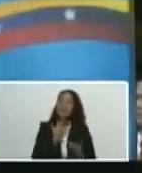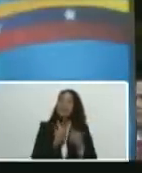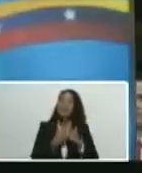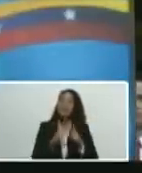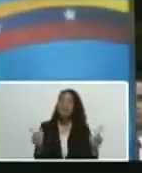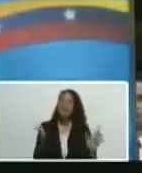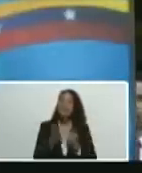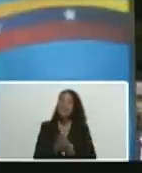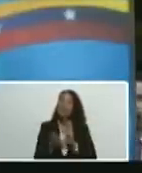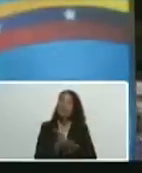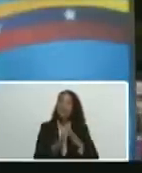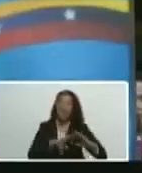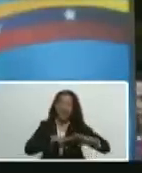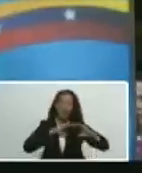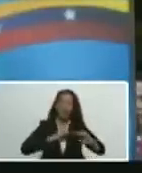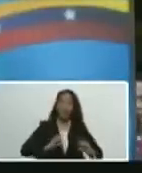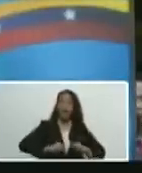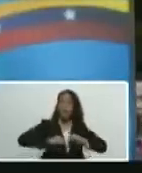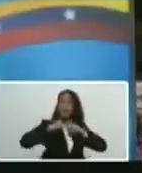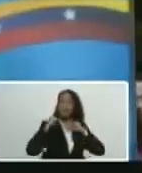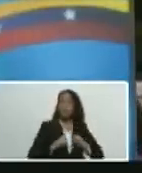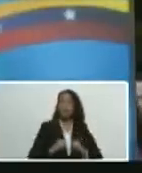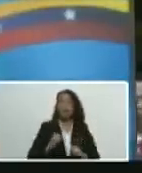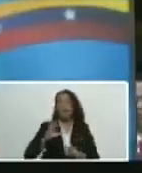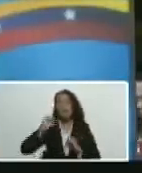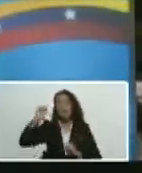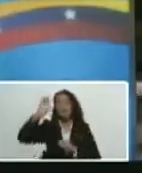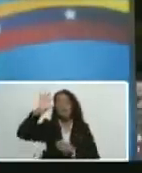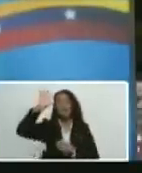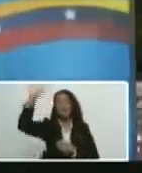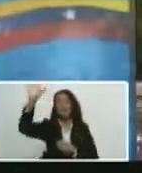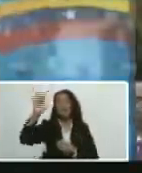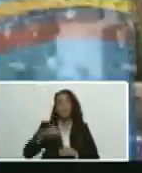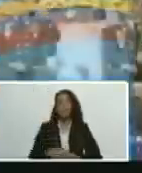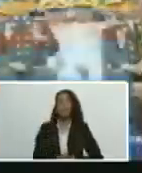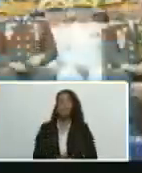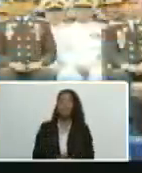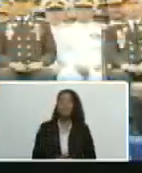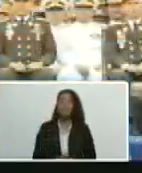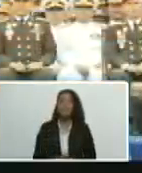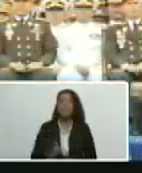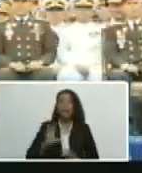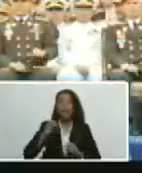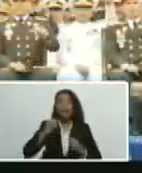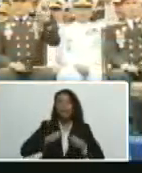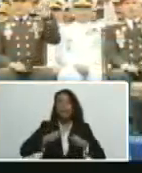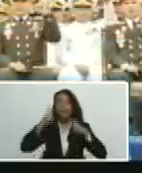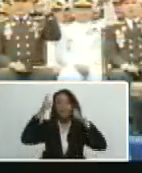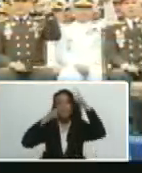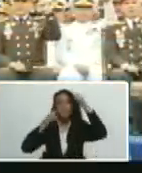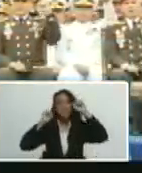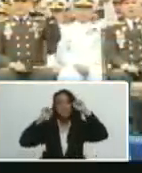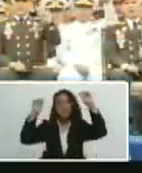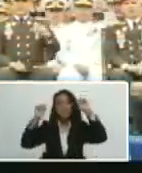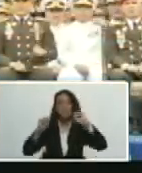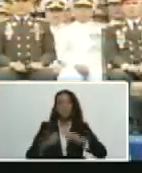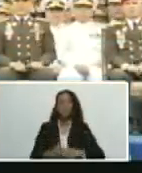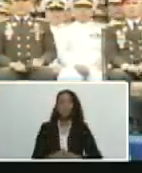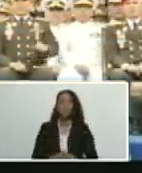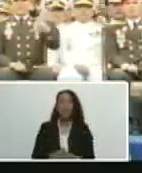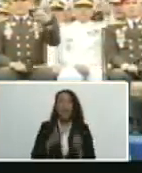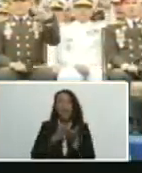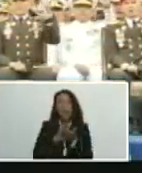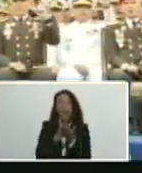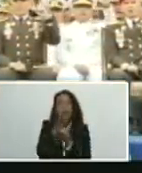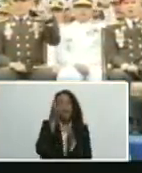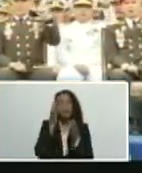libertad en el coraje. ¡Viva la patria! ¡Viva! ¡Chávez vive! ¡Viva! ¡Leales